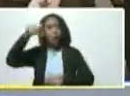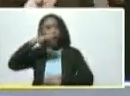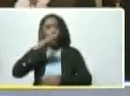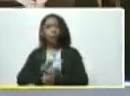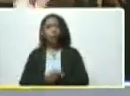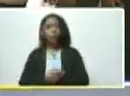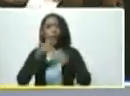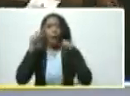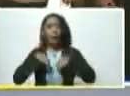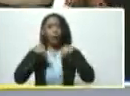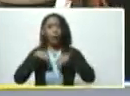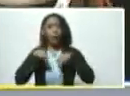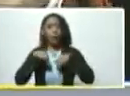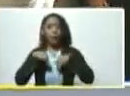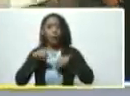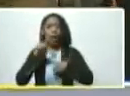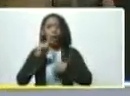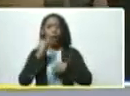Y